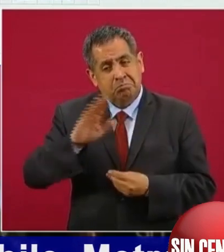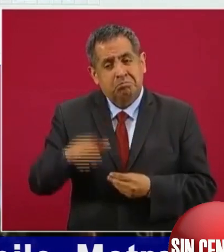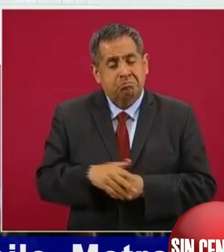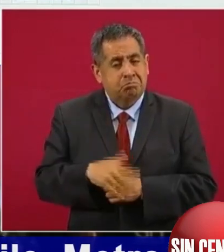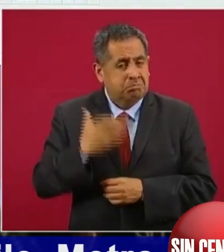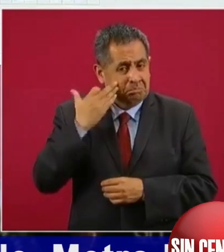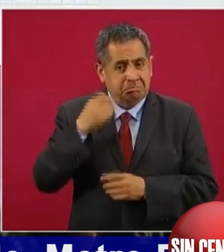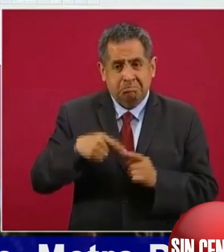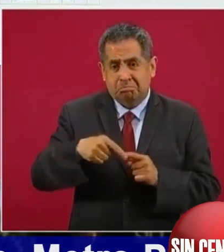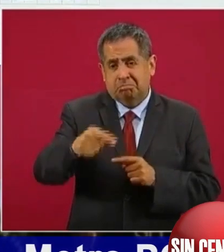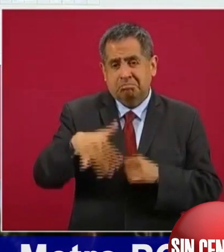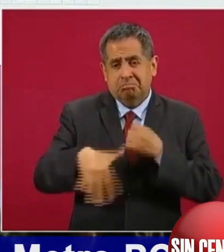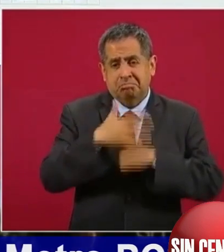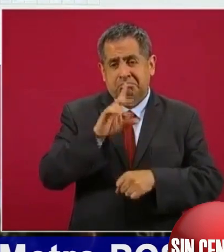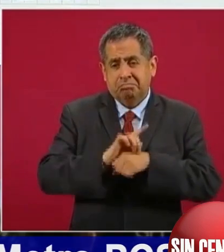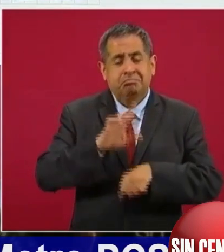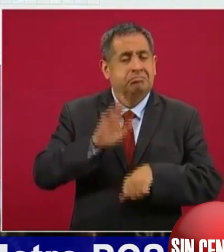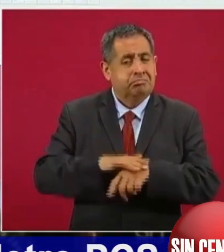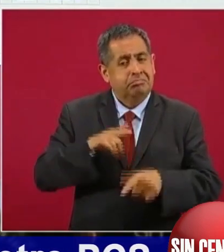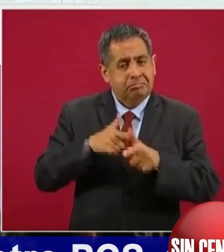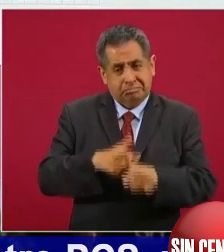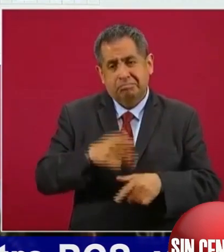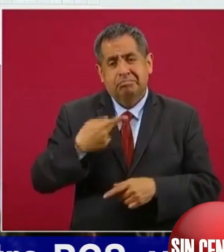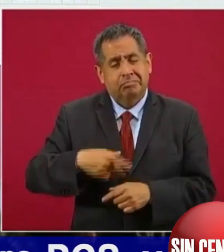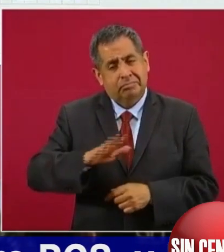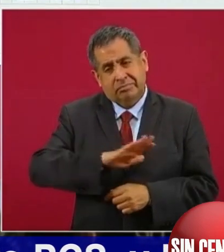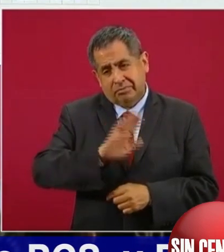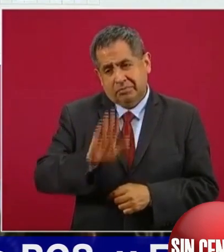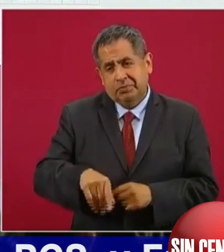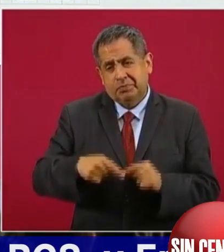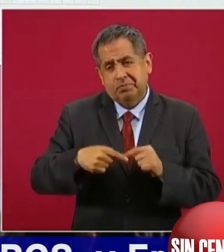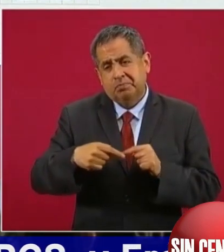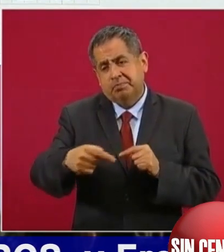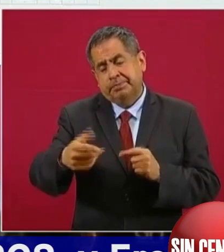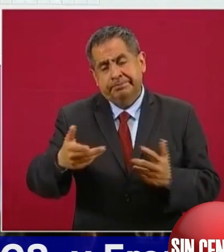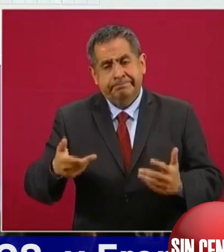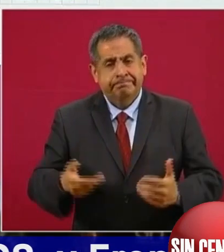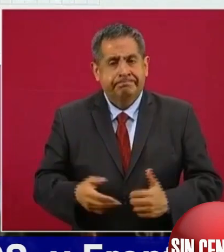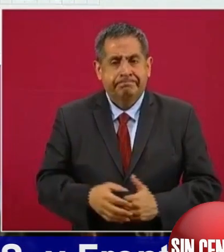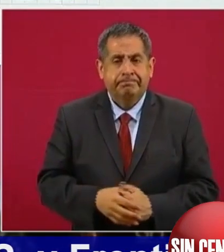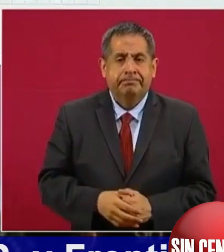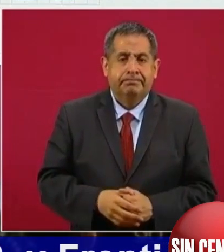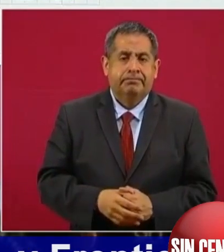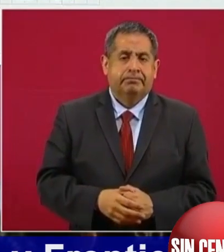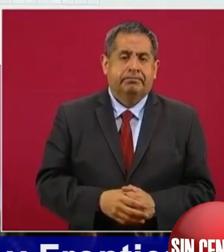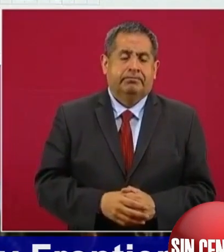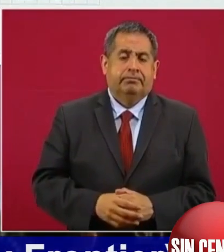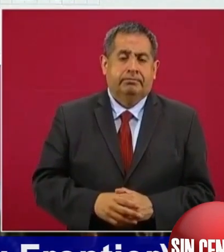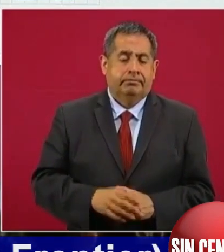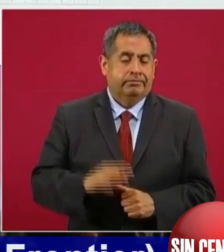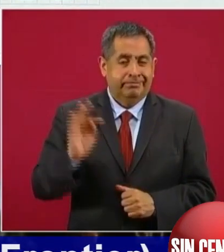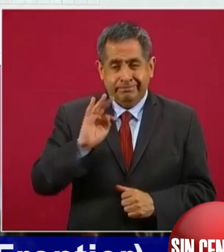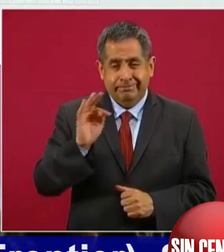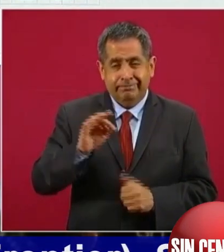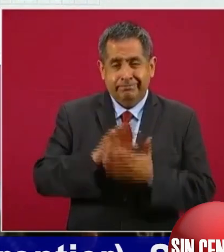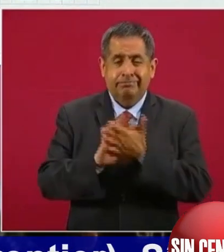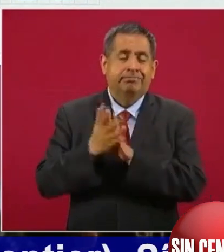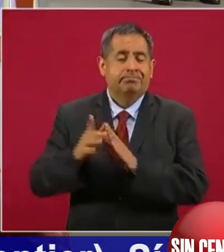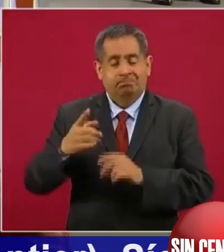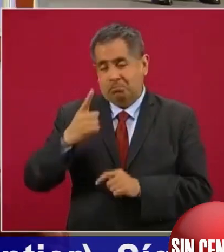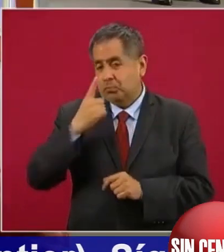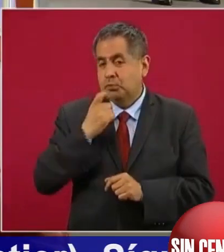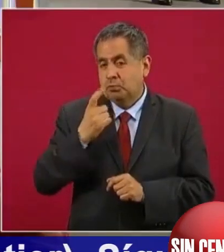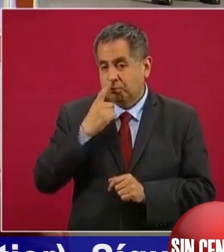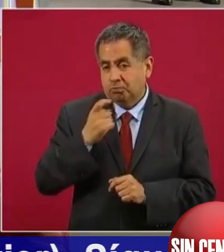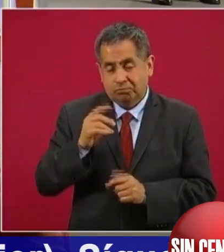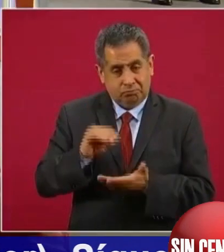así por 15 días adicionales después de que empiece la reducción de casos. Riesgo de que pasara a semáforo rojo, ojalá